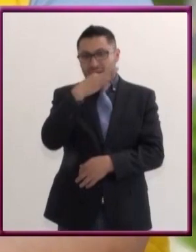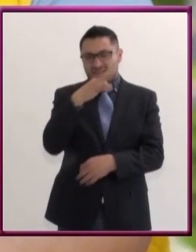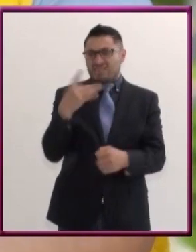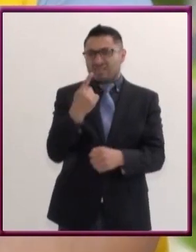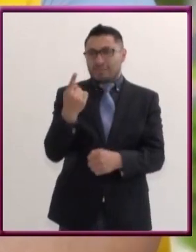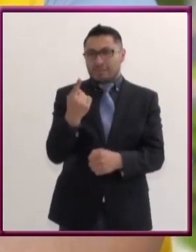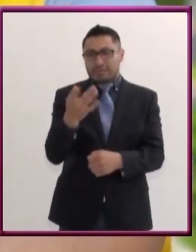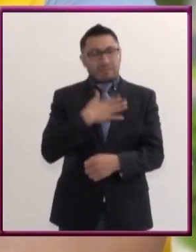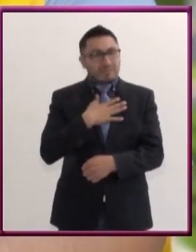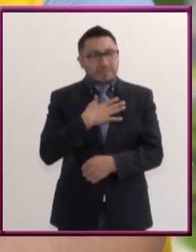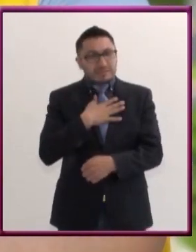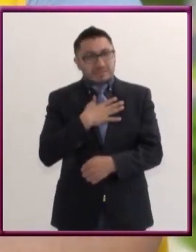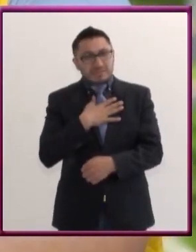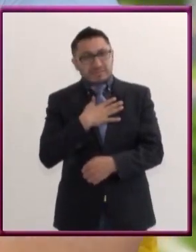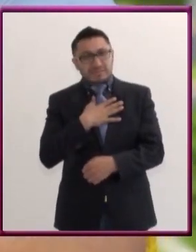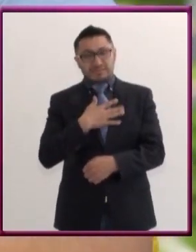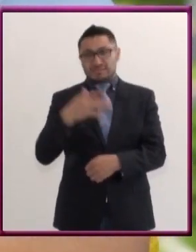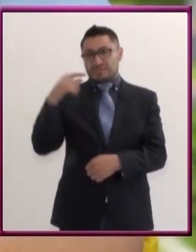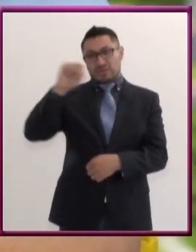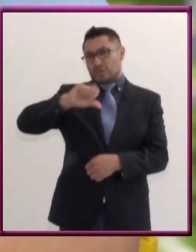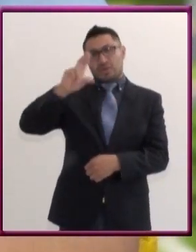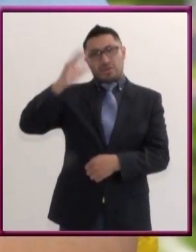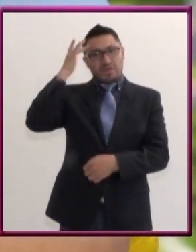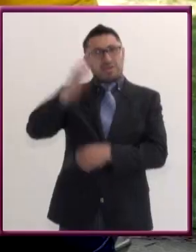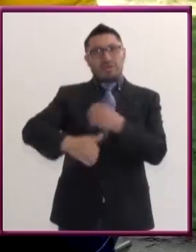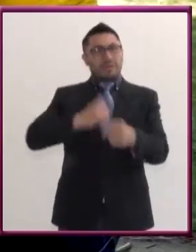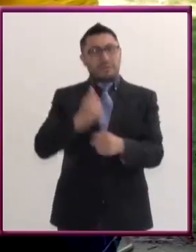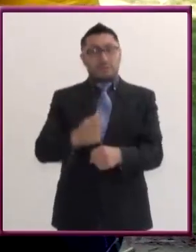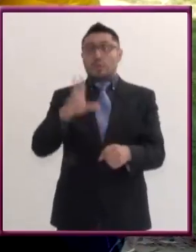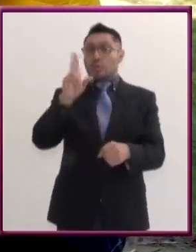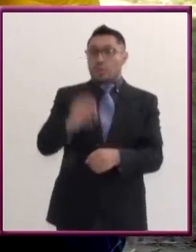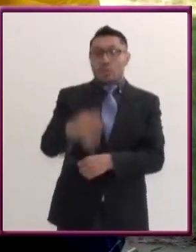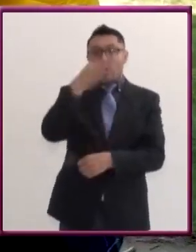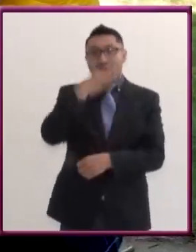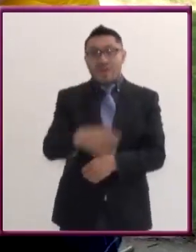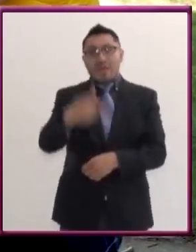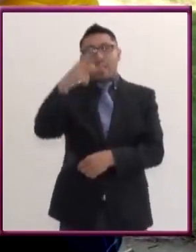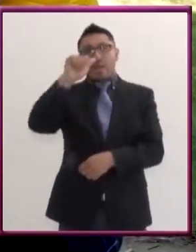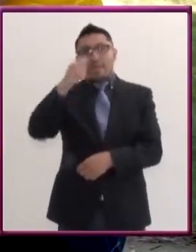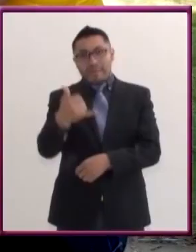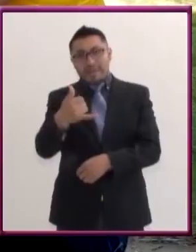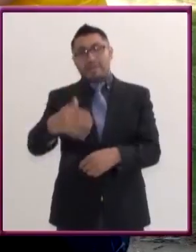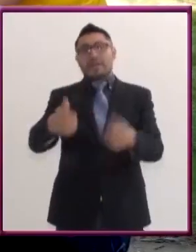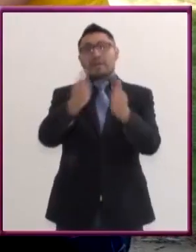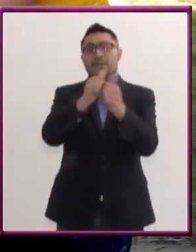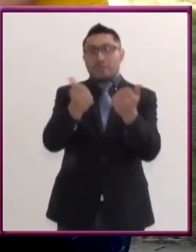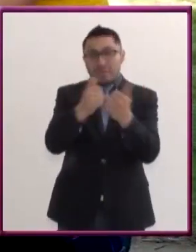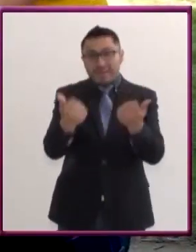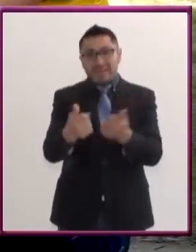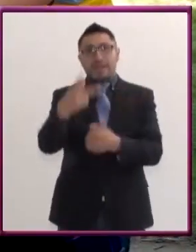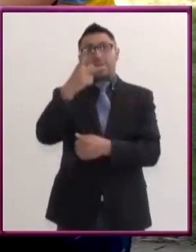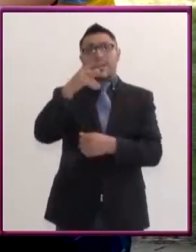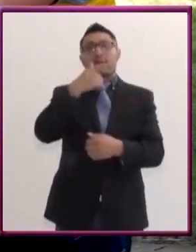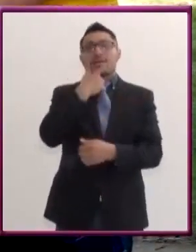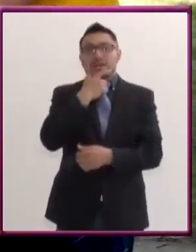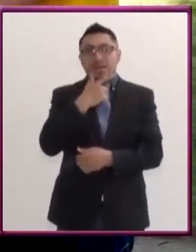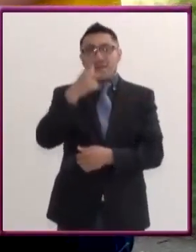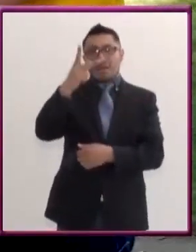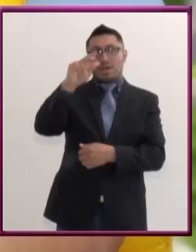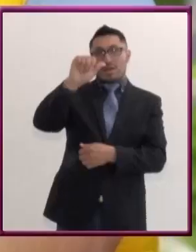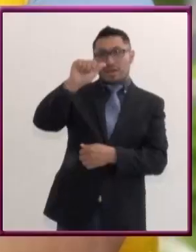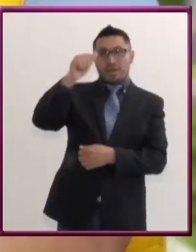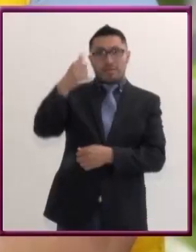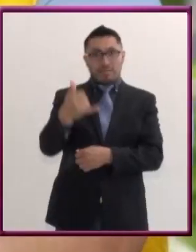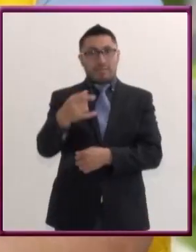¿Celebración de quién? ¿De mí? Todavía no es mi cumple, Dimara. No, la celebración del pie. Bueno, de pi. Bueno, es que en inglés se dice